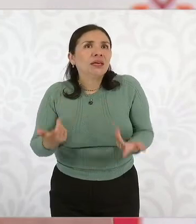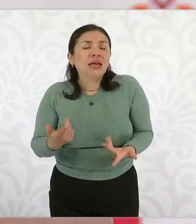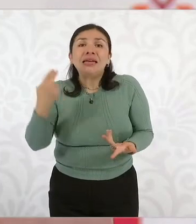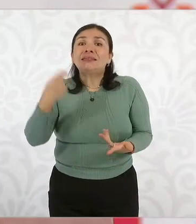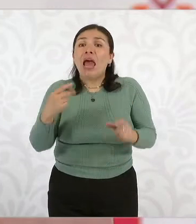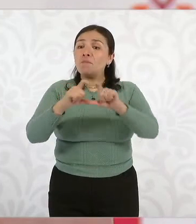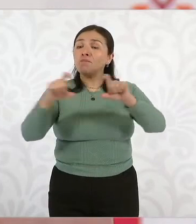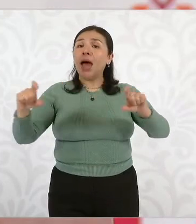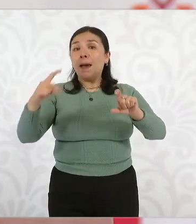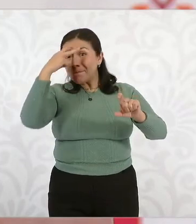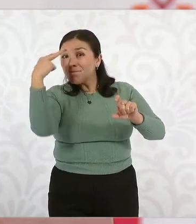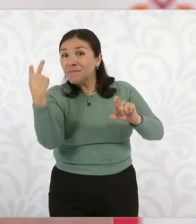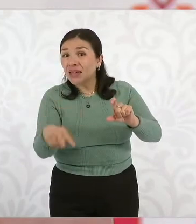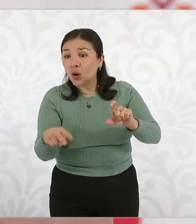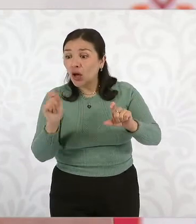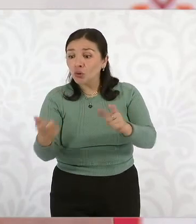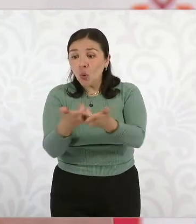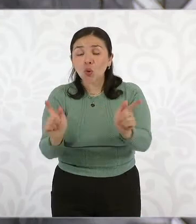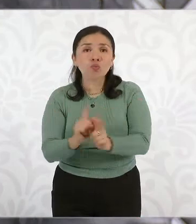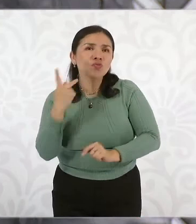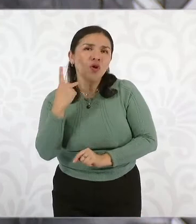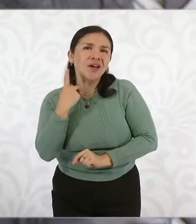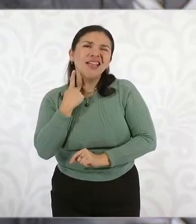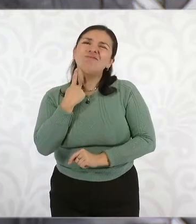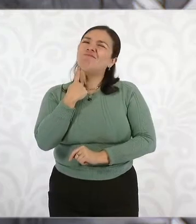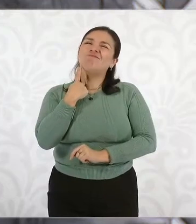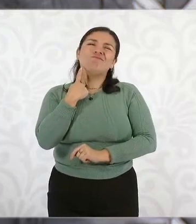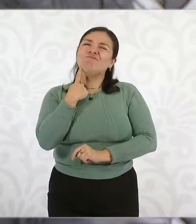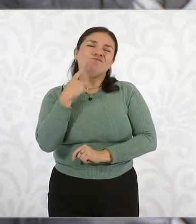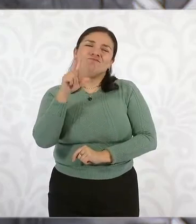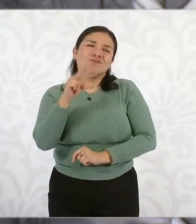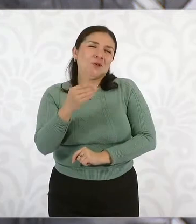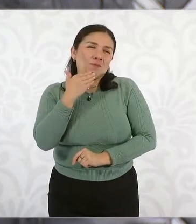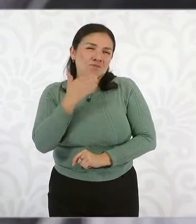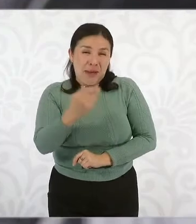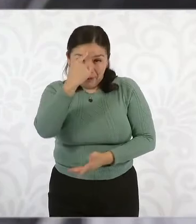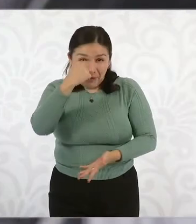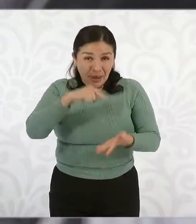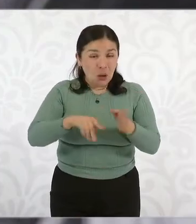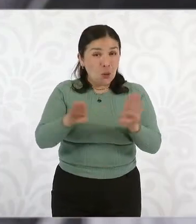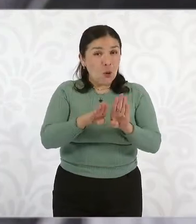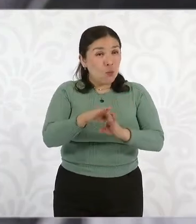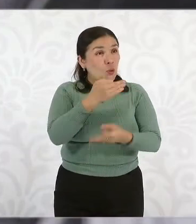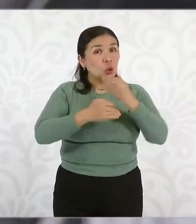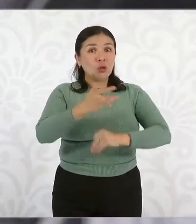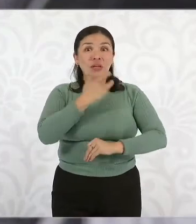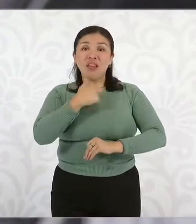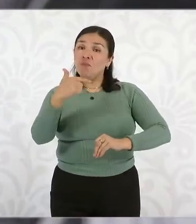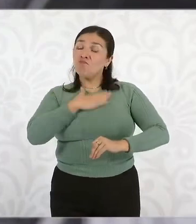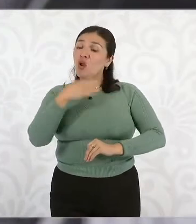llamarle México a un partido político, pues no creo que nadie pueda ponerse el nombre de